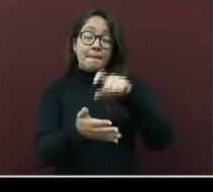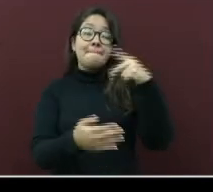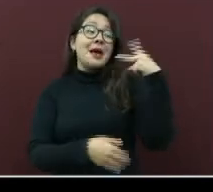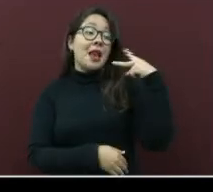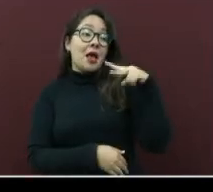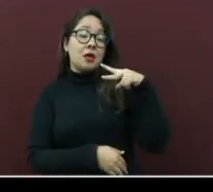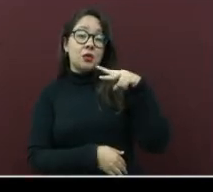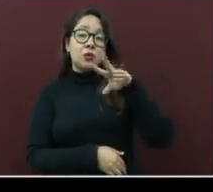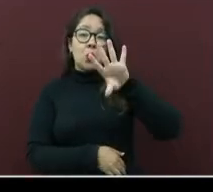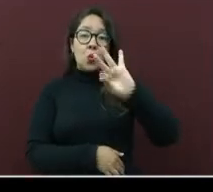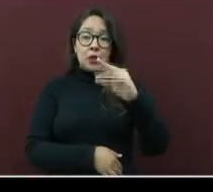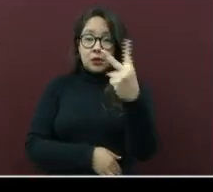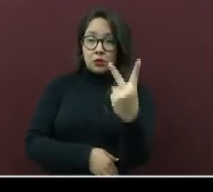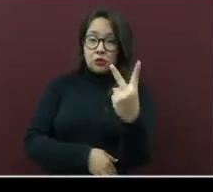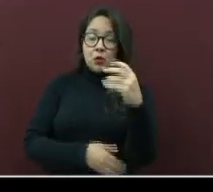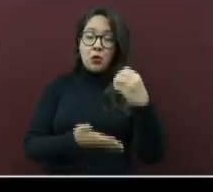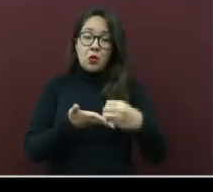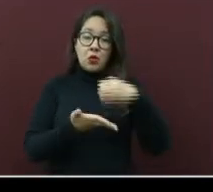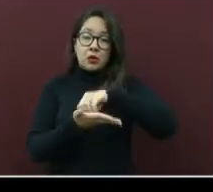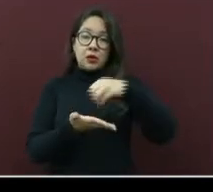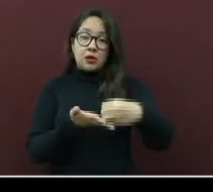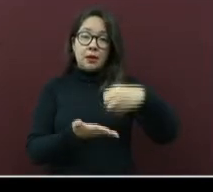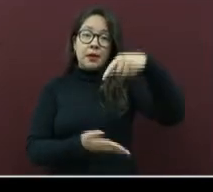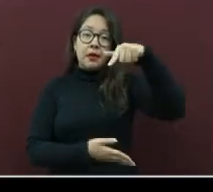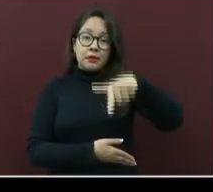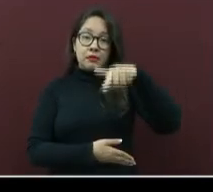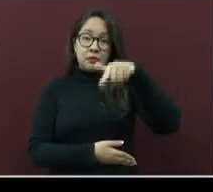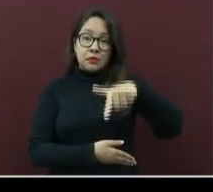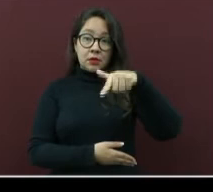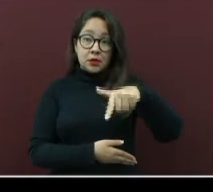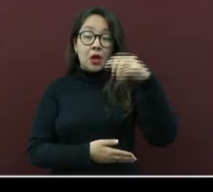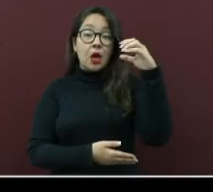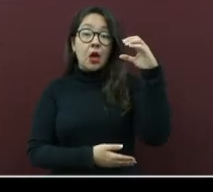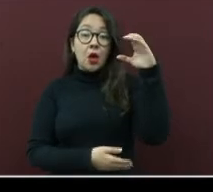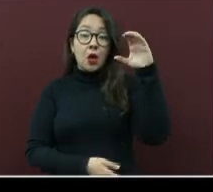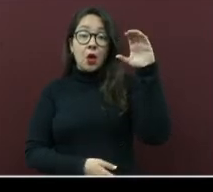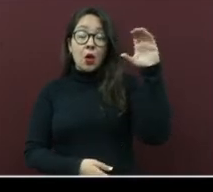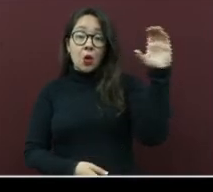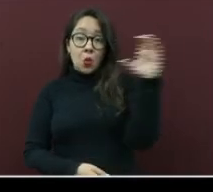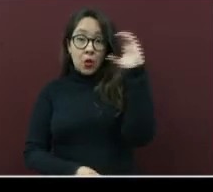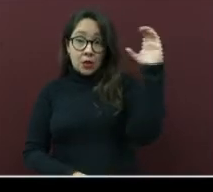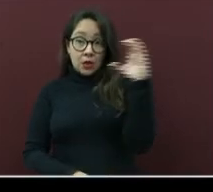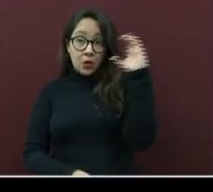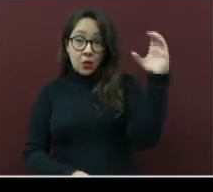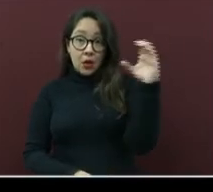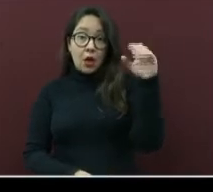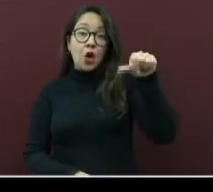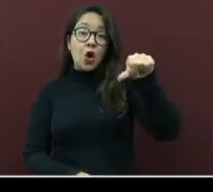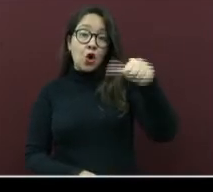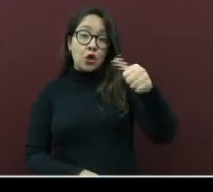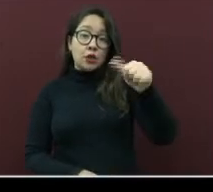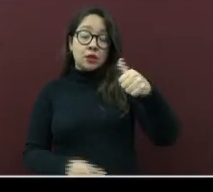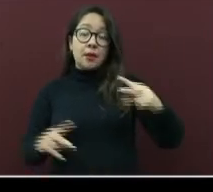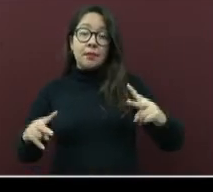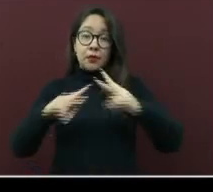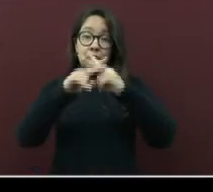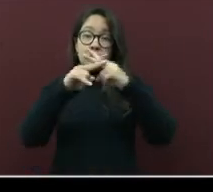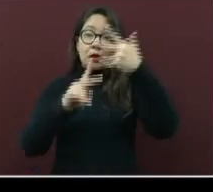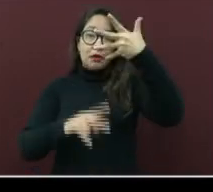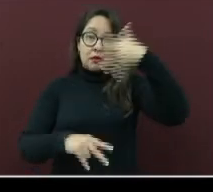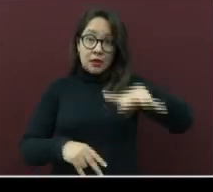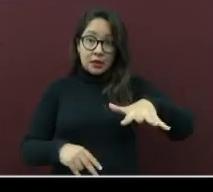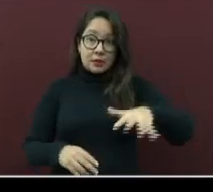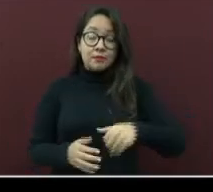con 42 y orizaba 17 coatzacoalcos 11 y poza rica- 10